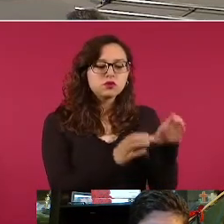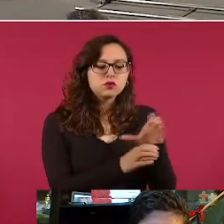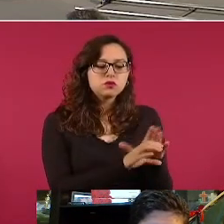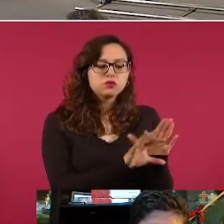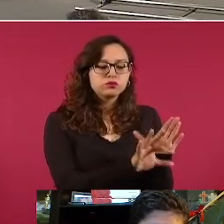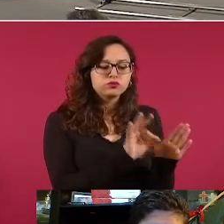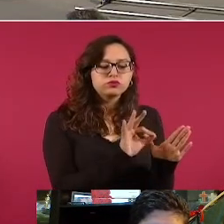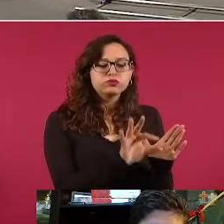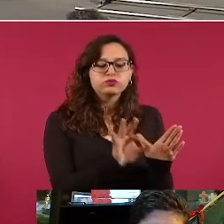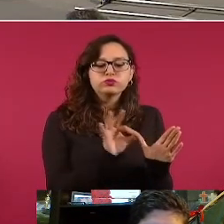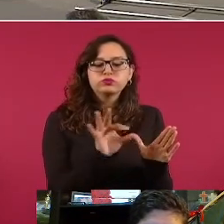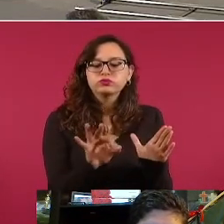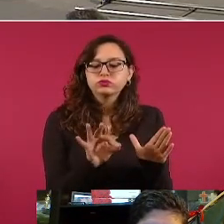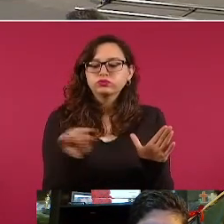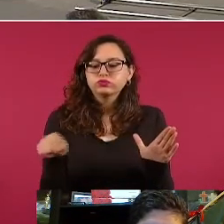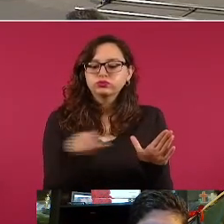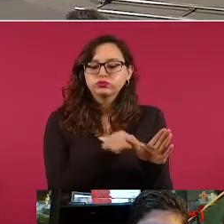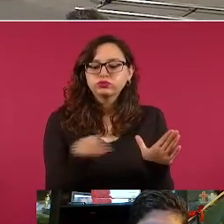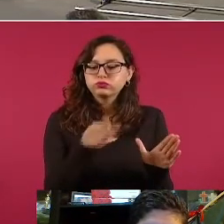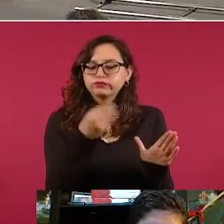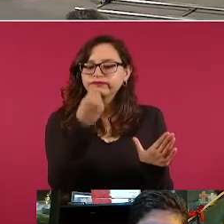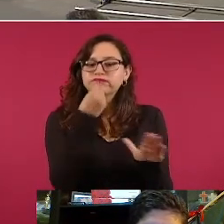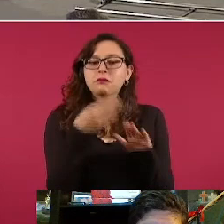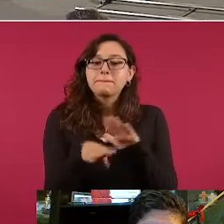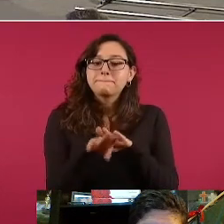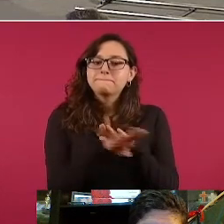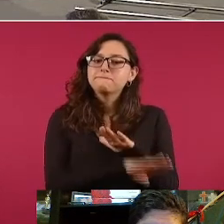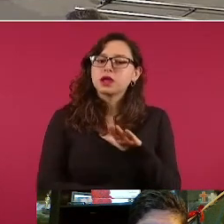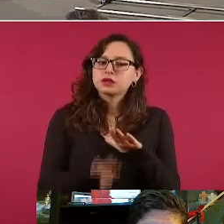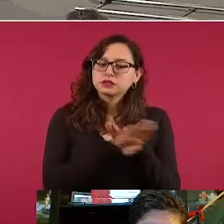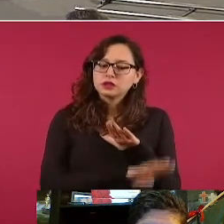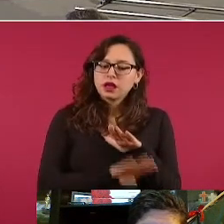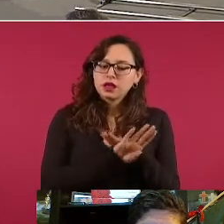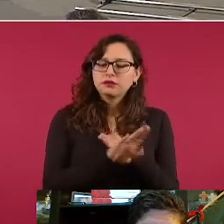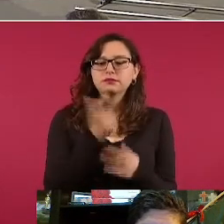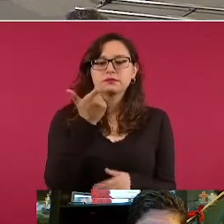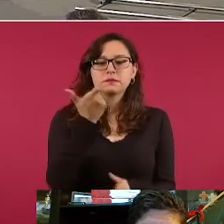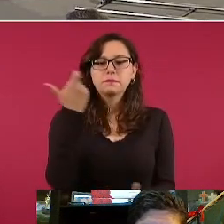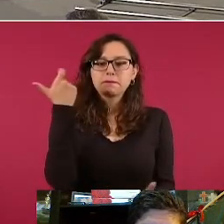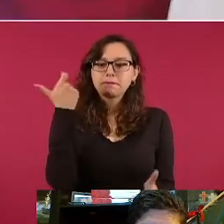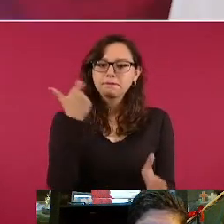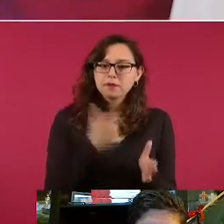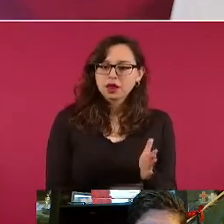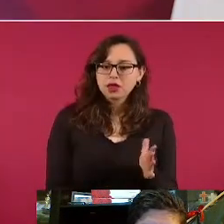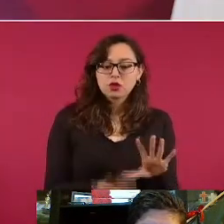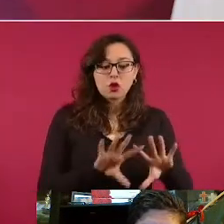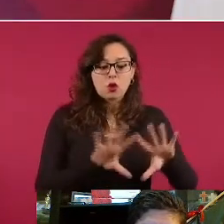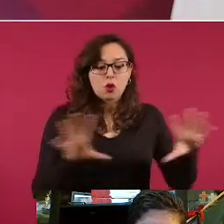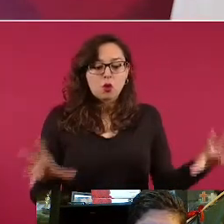que van a tener un costo de